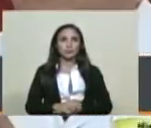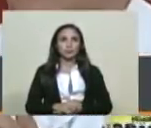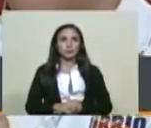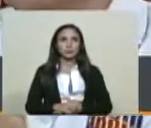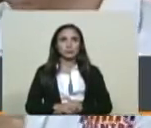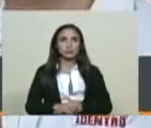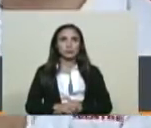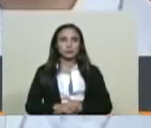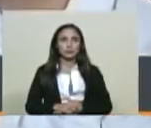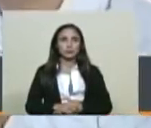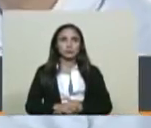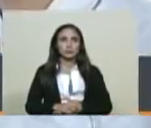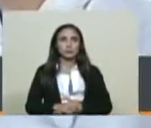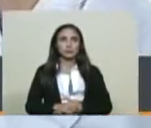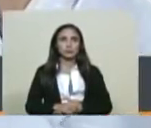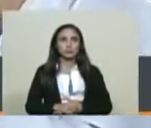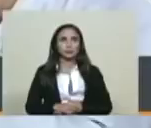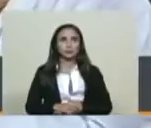Antes